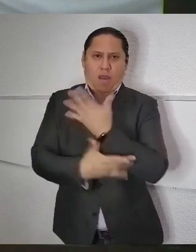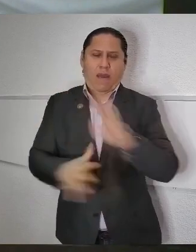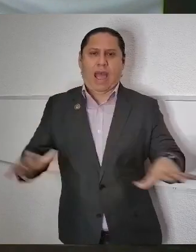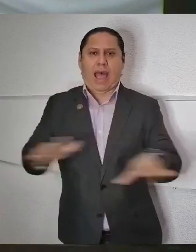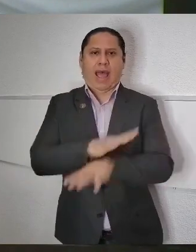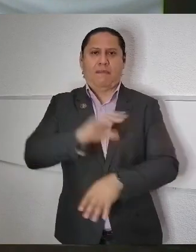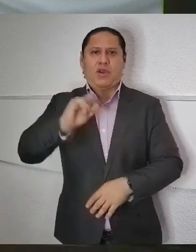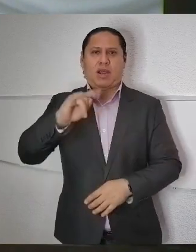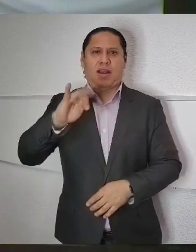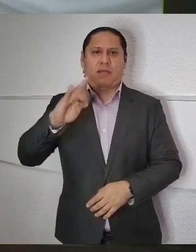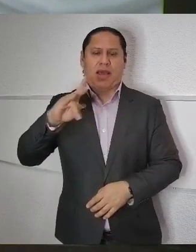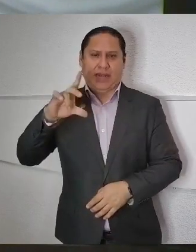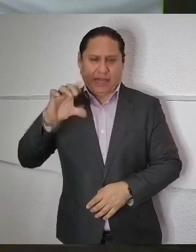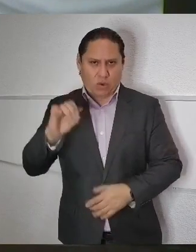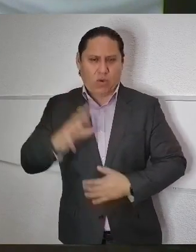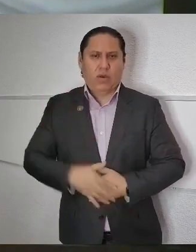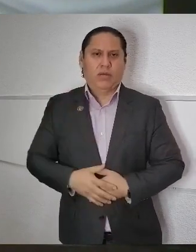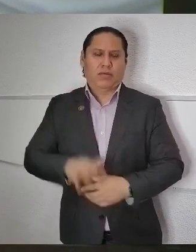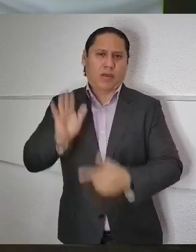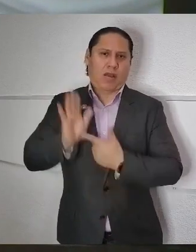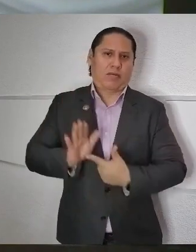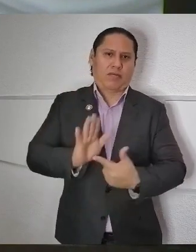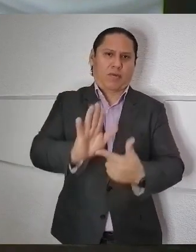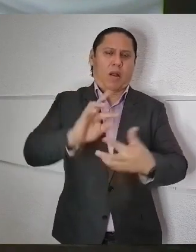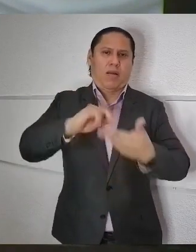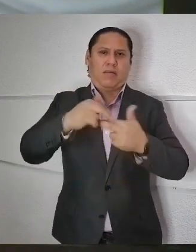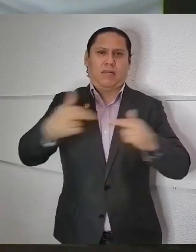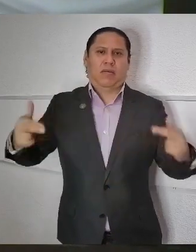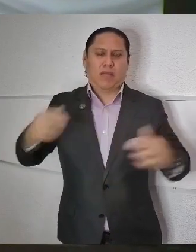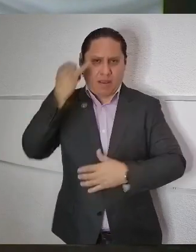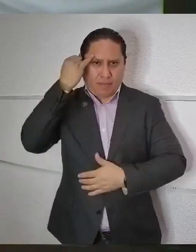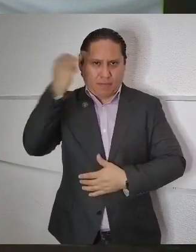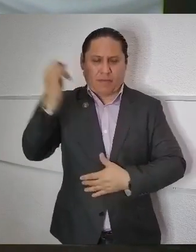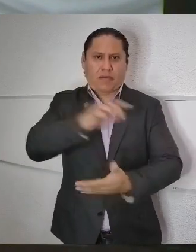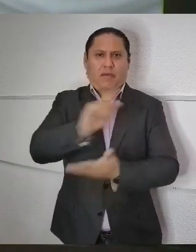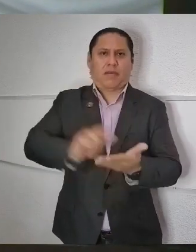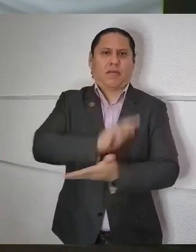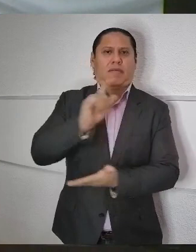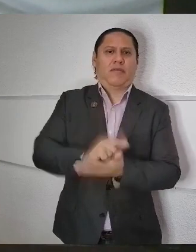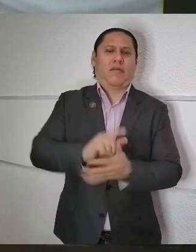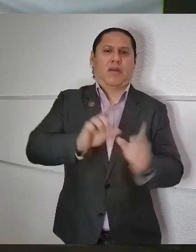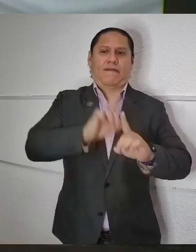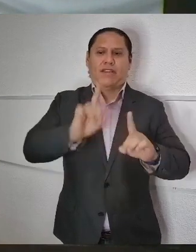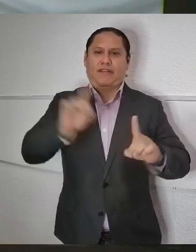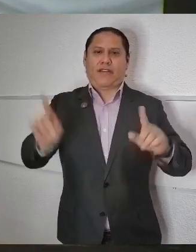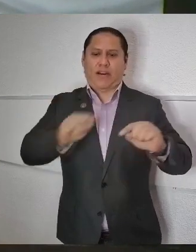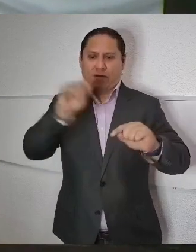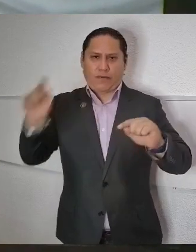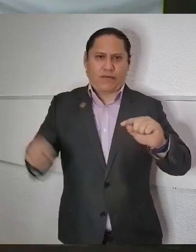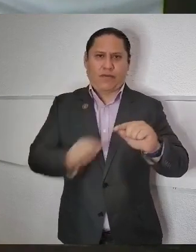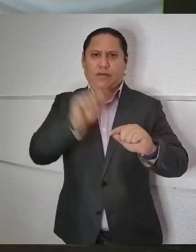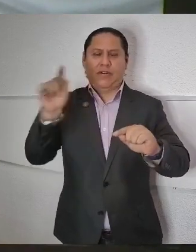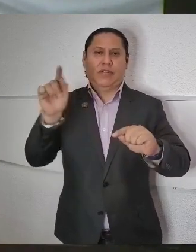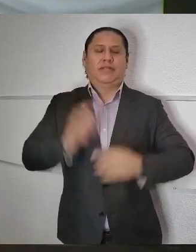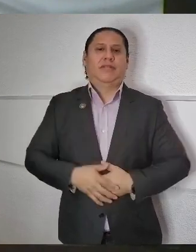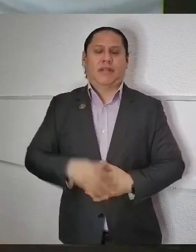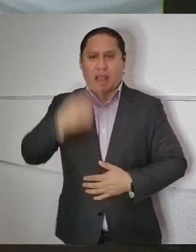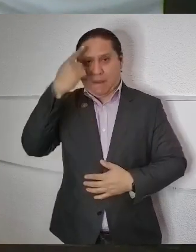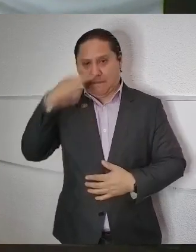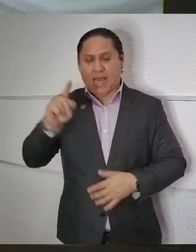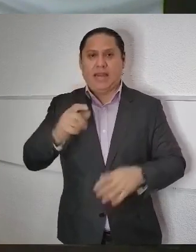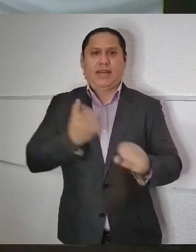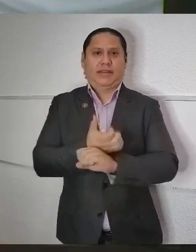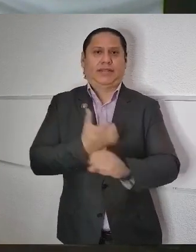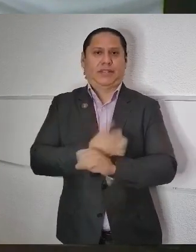de Bosques y Selvas presentan dictamen relativo a la iniciativa de Ley de Desarrollo Forestal Sustentable para el Estado